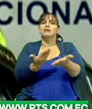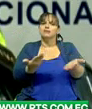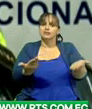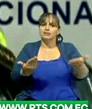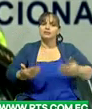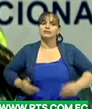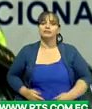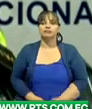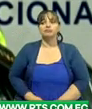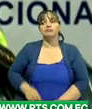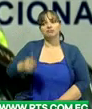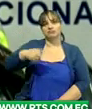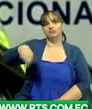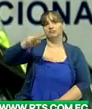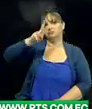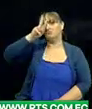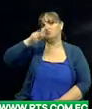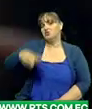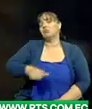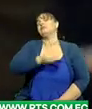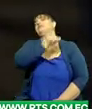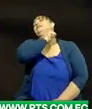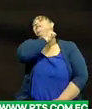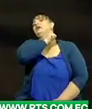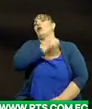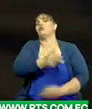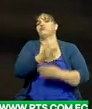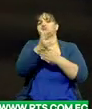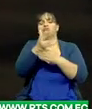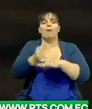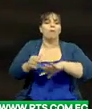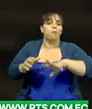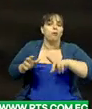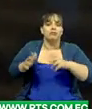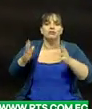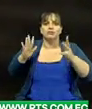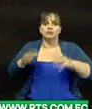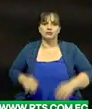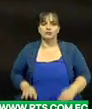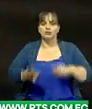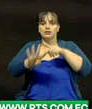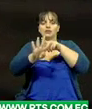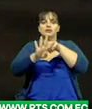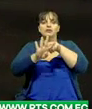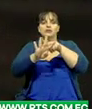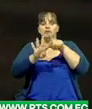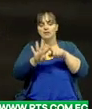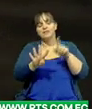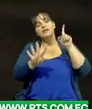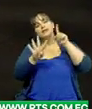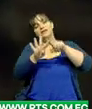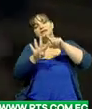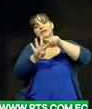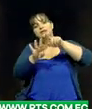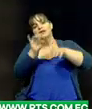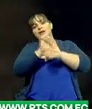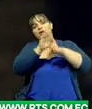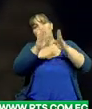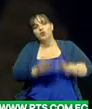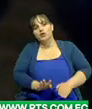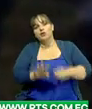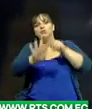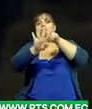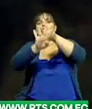era para realizar asaltos, robos. El operativo dejó 4 detenidos, 2 ecuatorianos, un colombiano y el último